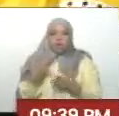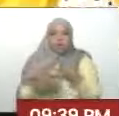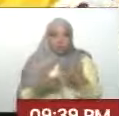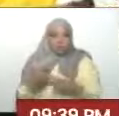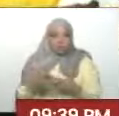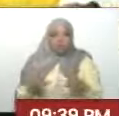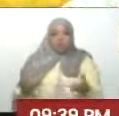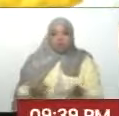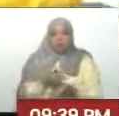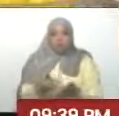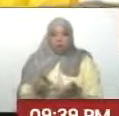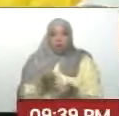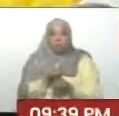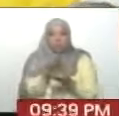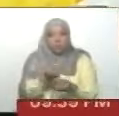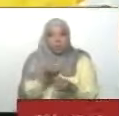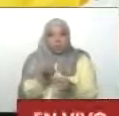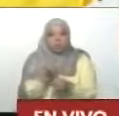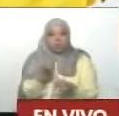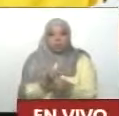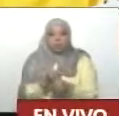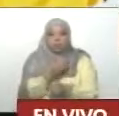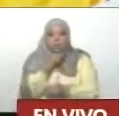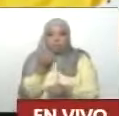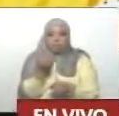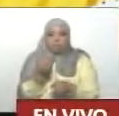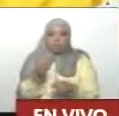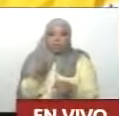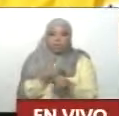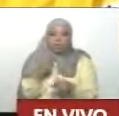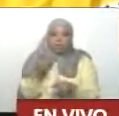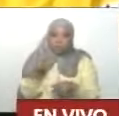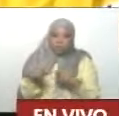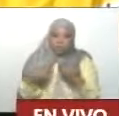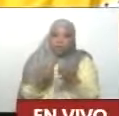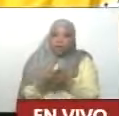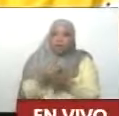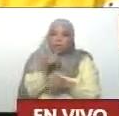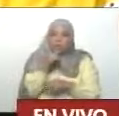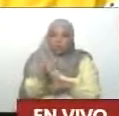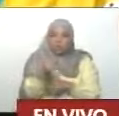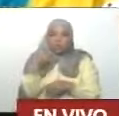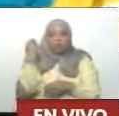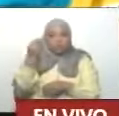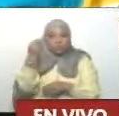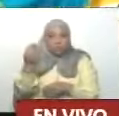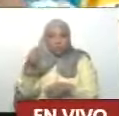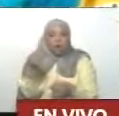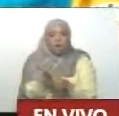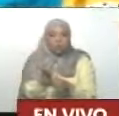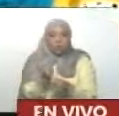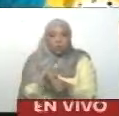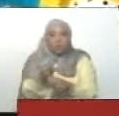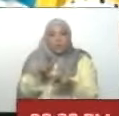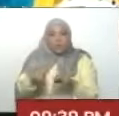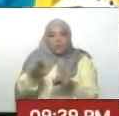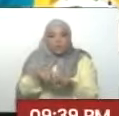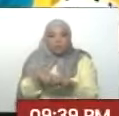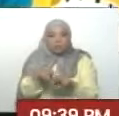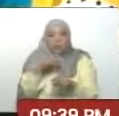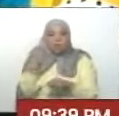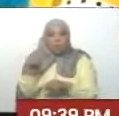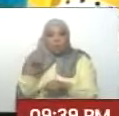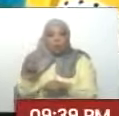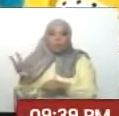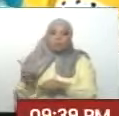de música Y transmitiéndolas perdón transmitiéndolas a través de generaciones porque creemos que que los niños y los